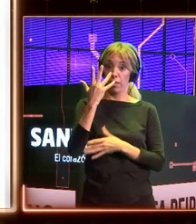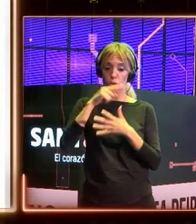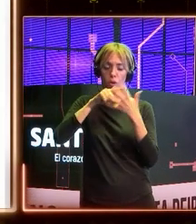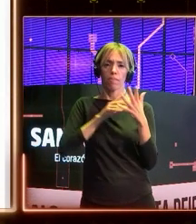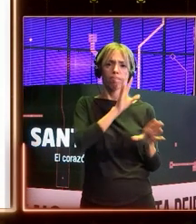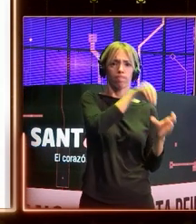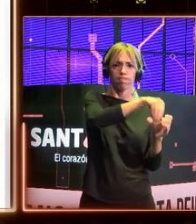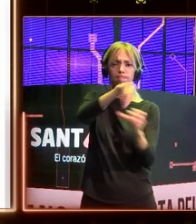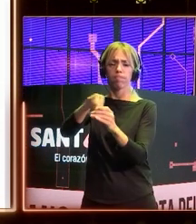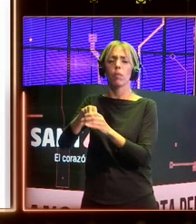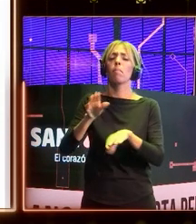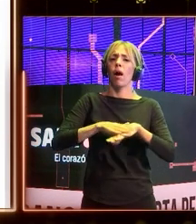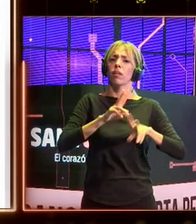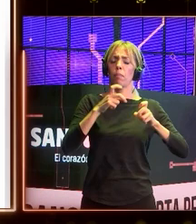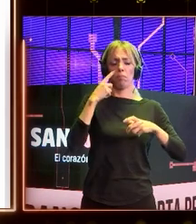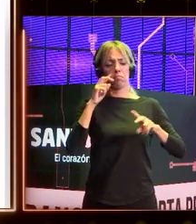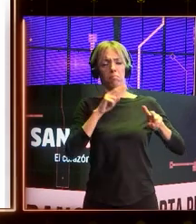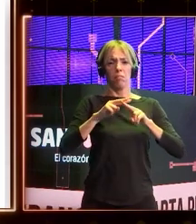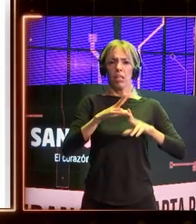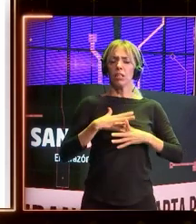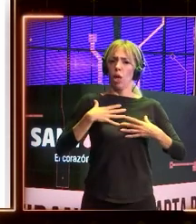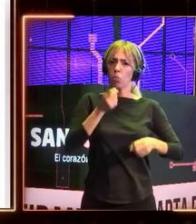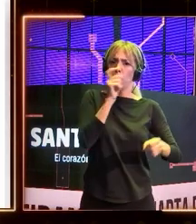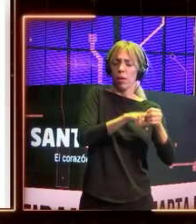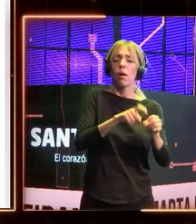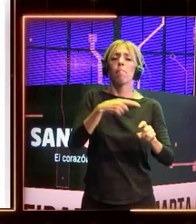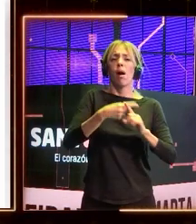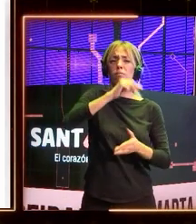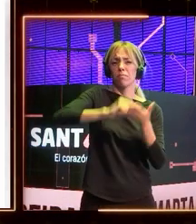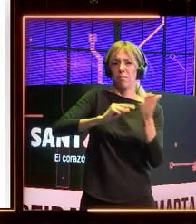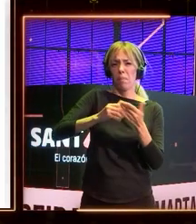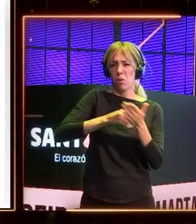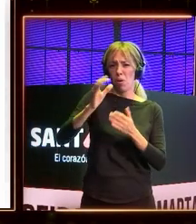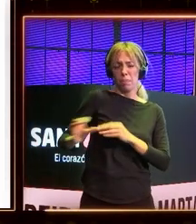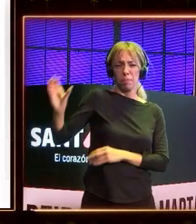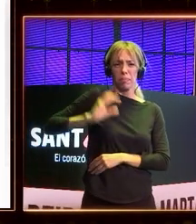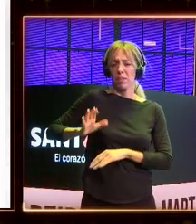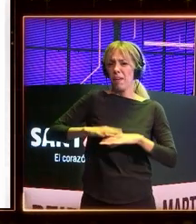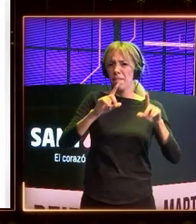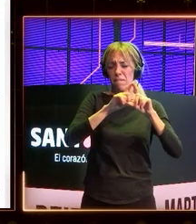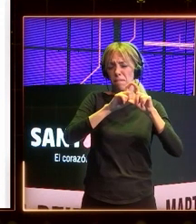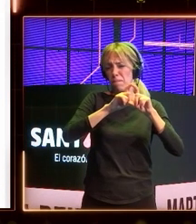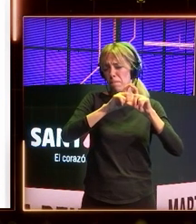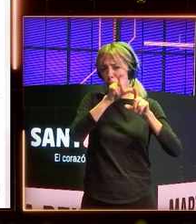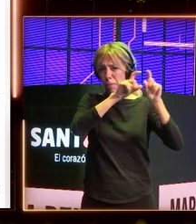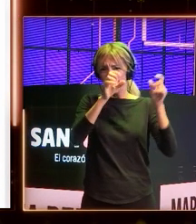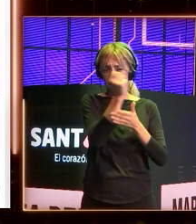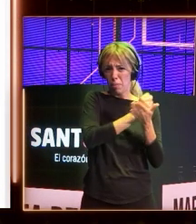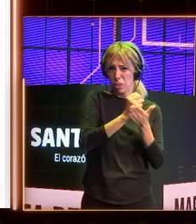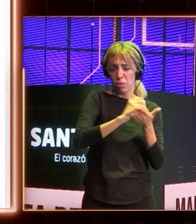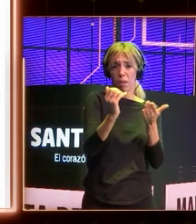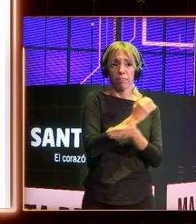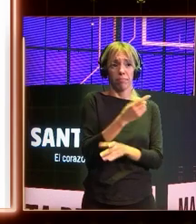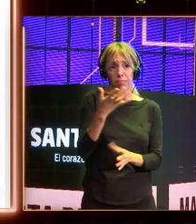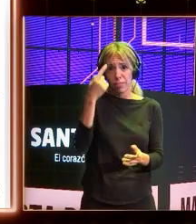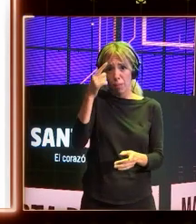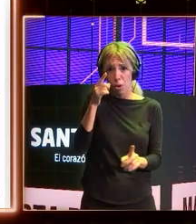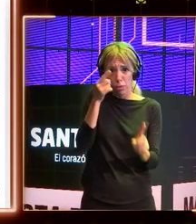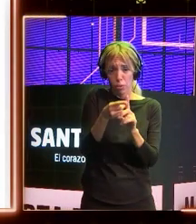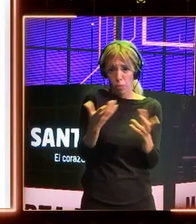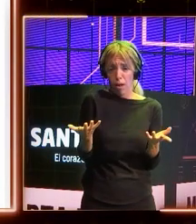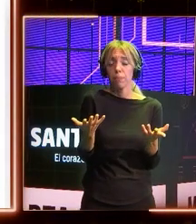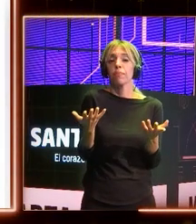grandes divisiones de salud y han empezado a tener contratos multimillonarios con grandes farmacéuticas. Imagínate para qué.